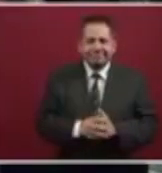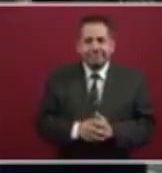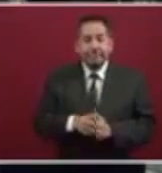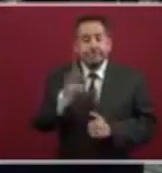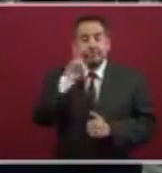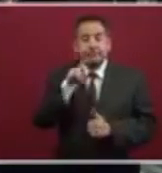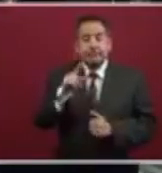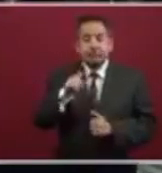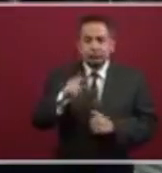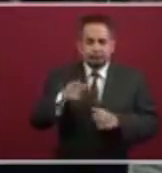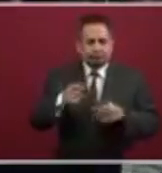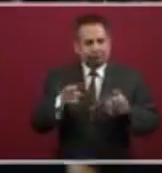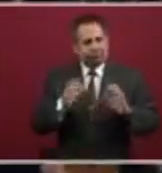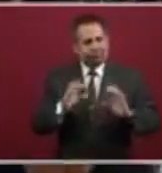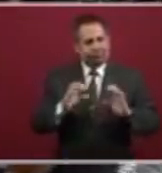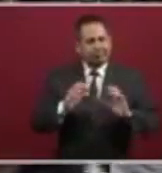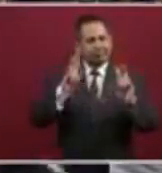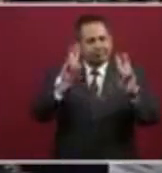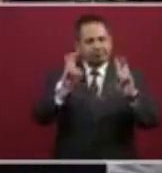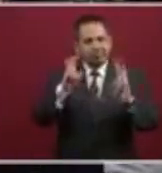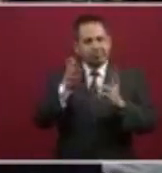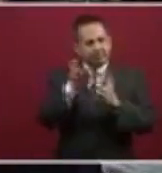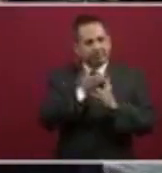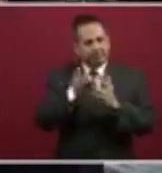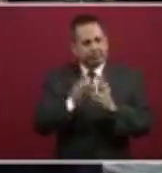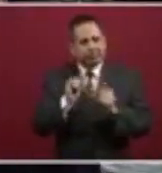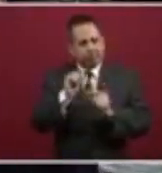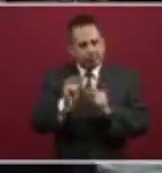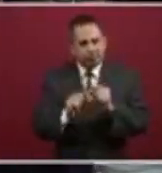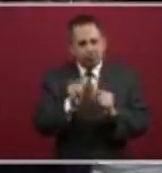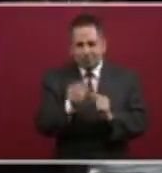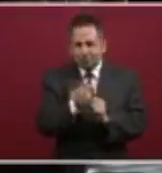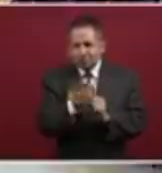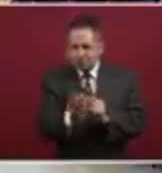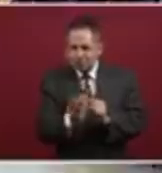Vamos a administrarnos poco a poco,